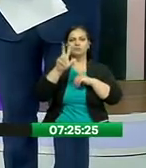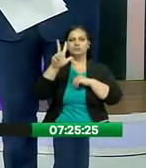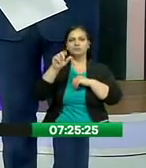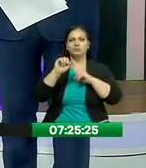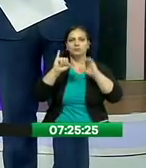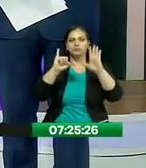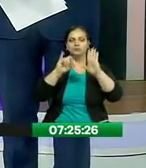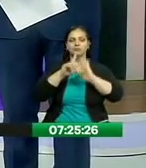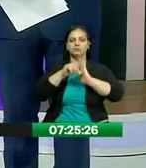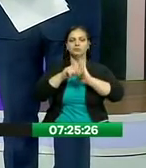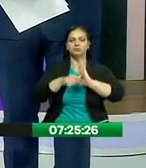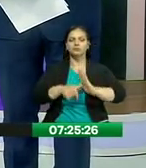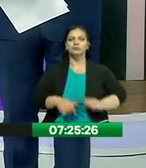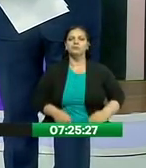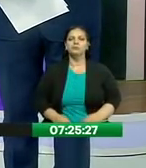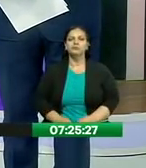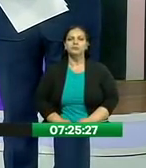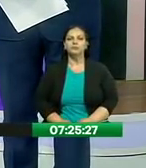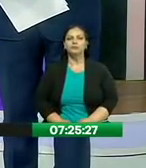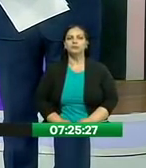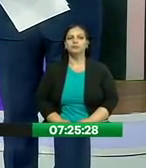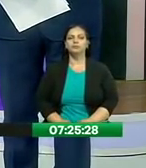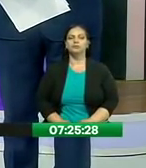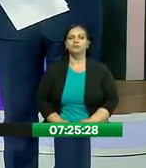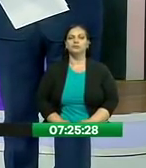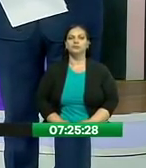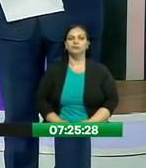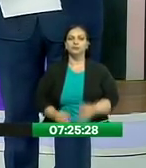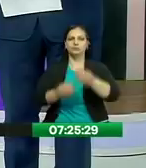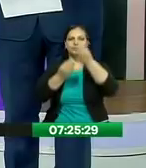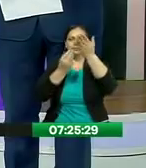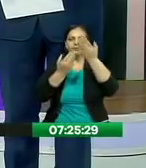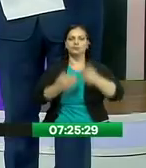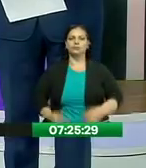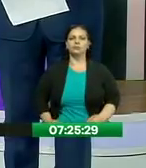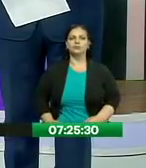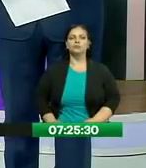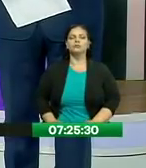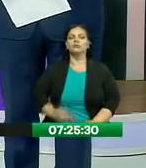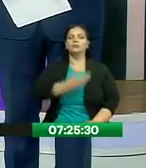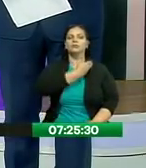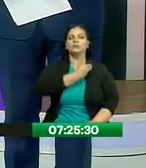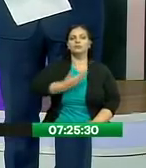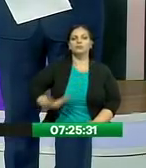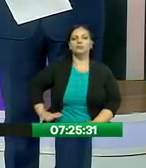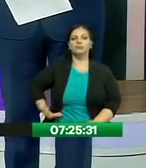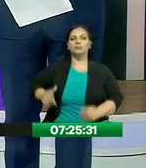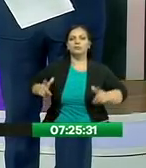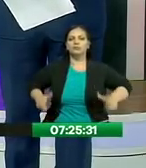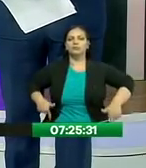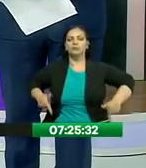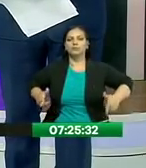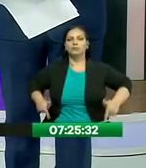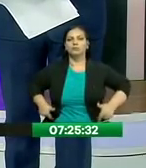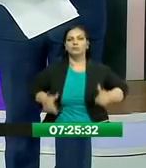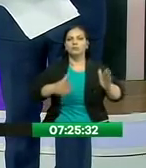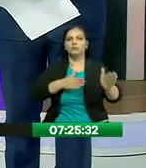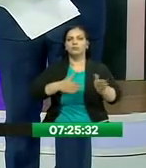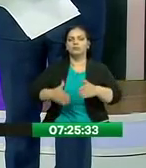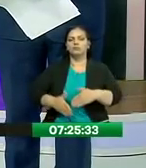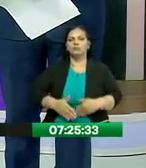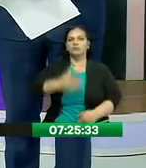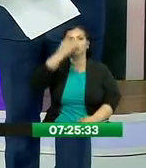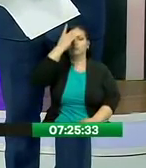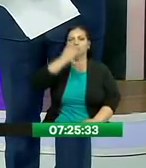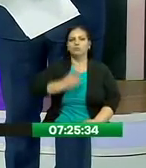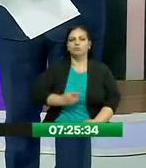José Luis, y amables televidentes, contarles que el presidente Lenín Moreno, mediante dos decretos ejecutivos, removió a dos jefes de la